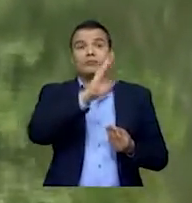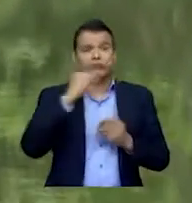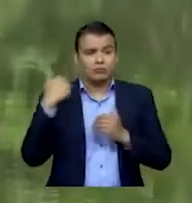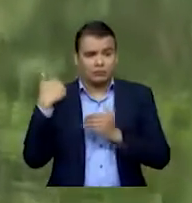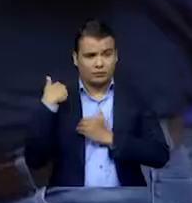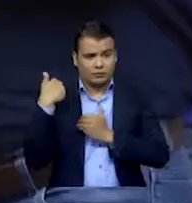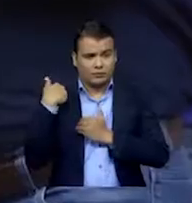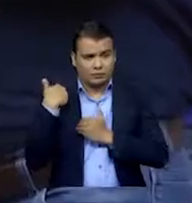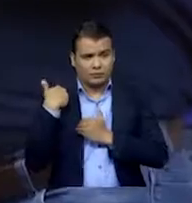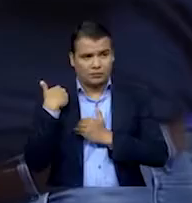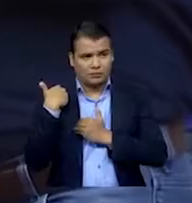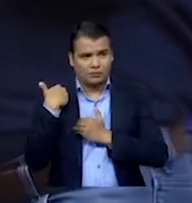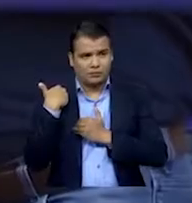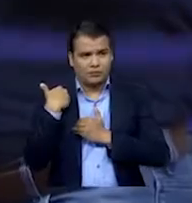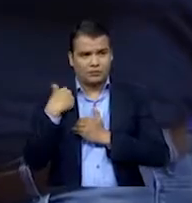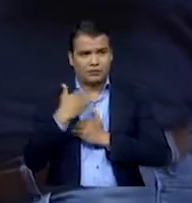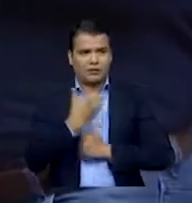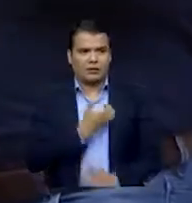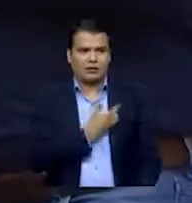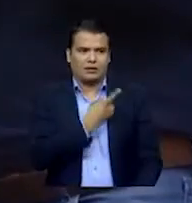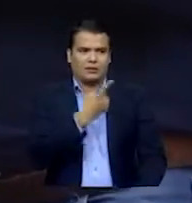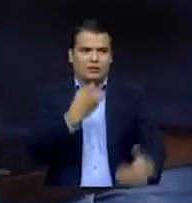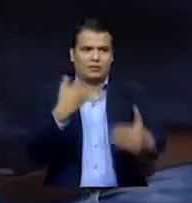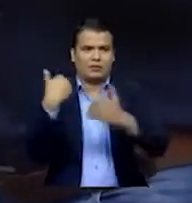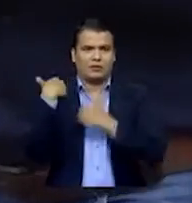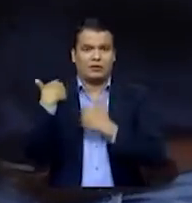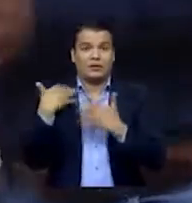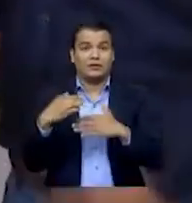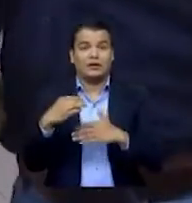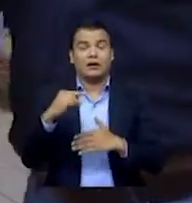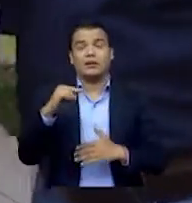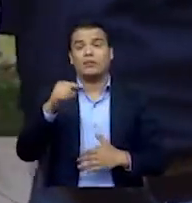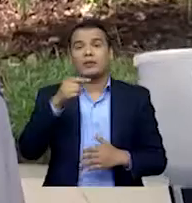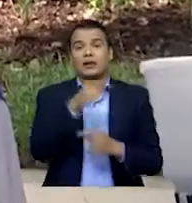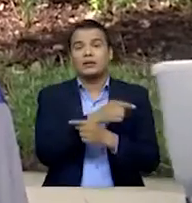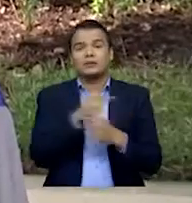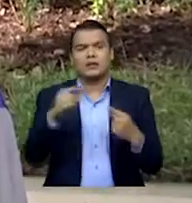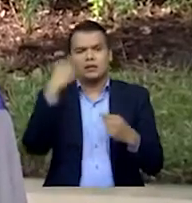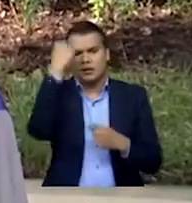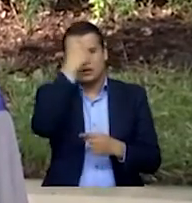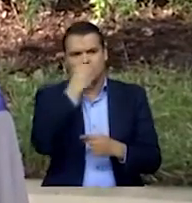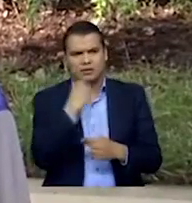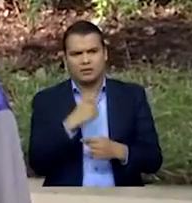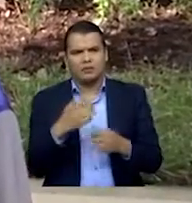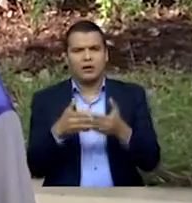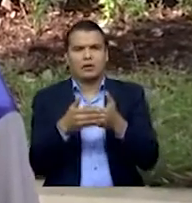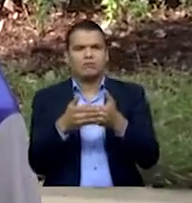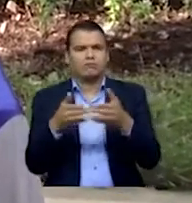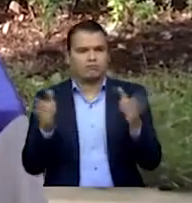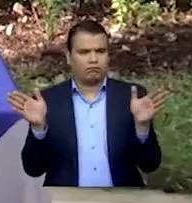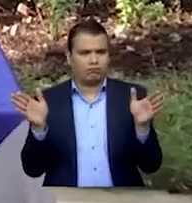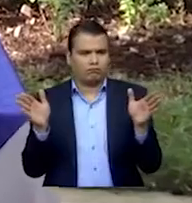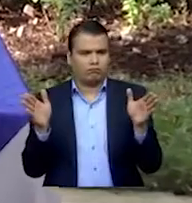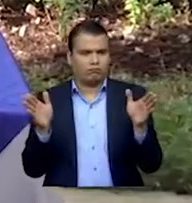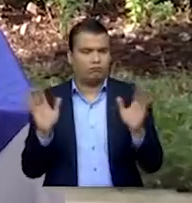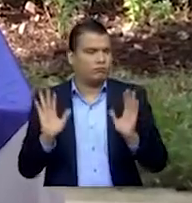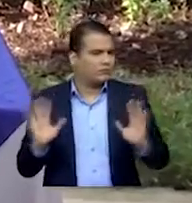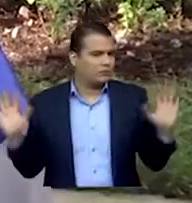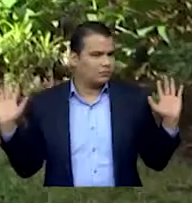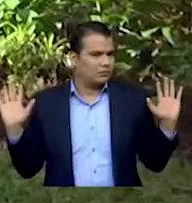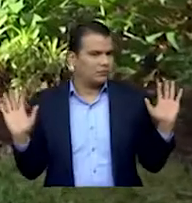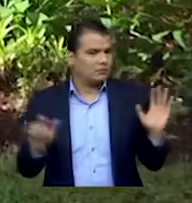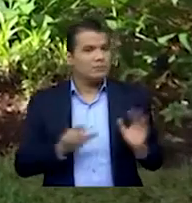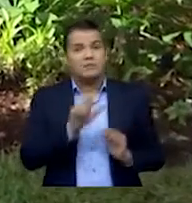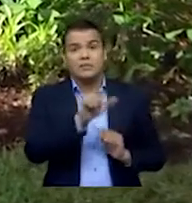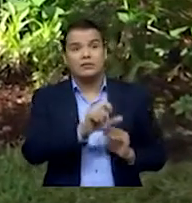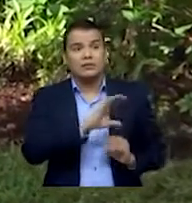y al daño a partir de la primera semana de septiembre y al parque estará abierto a todo el público que queremos que todas las